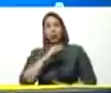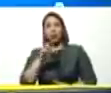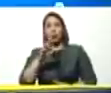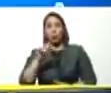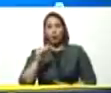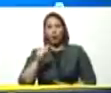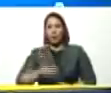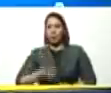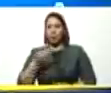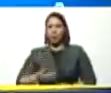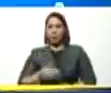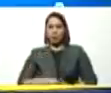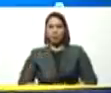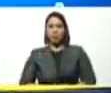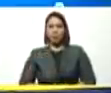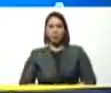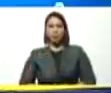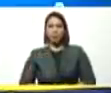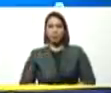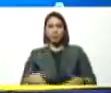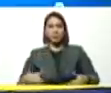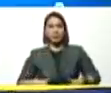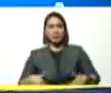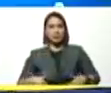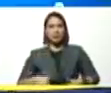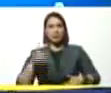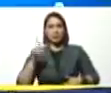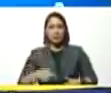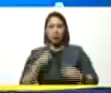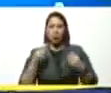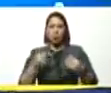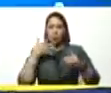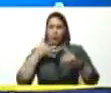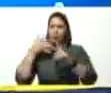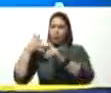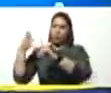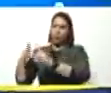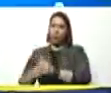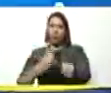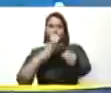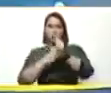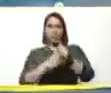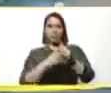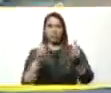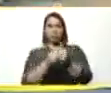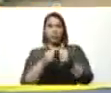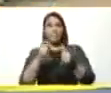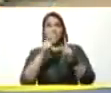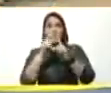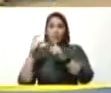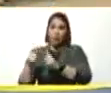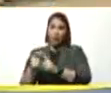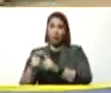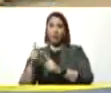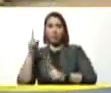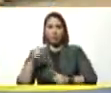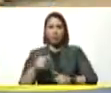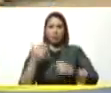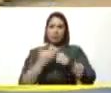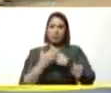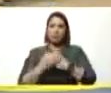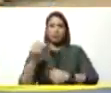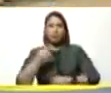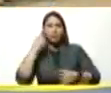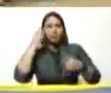punto de forja de un líder que con su palabra, con su carisma,